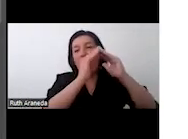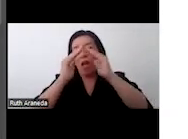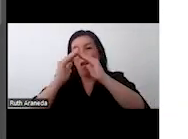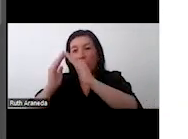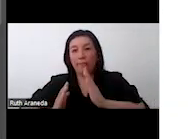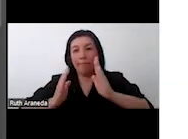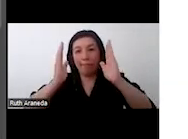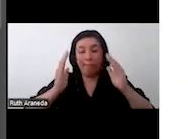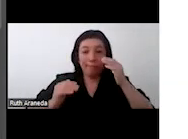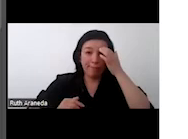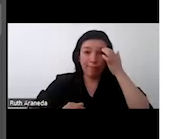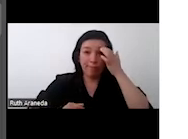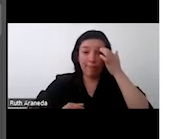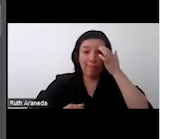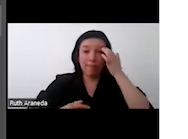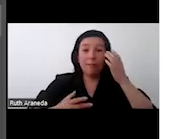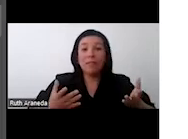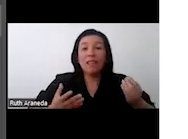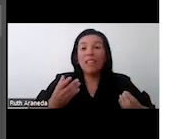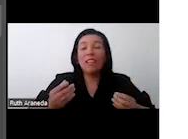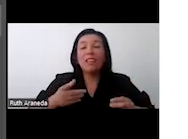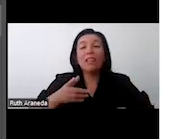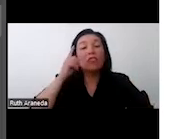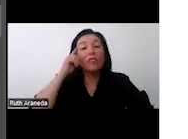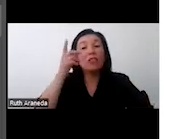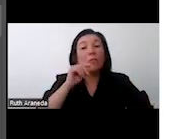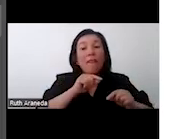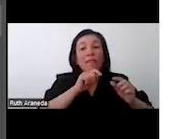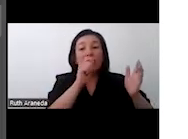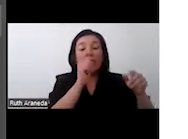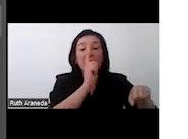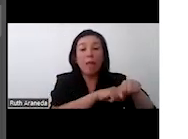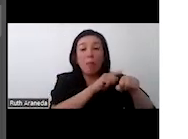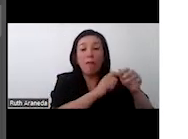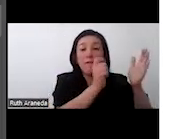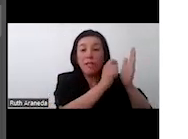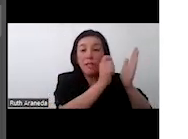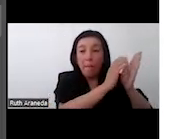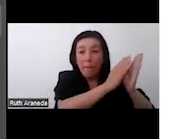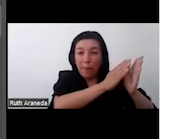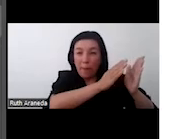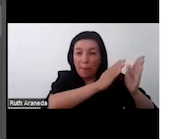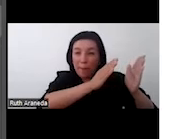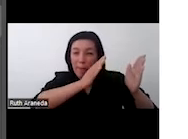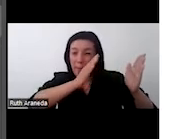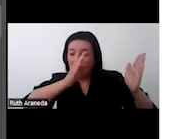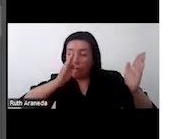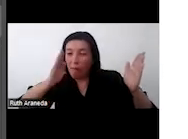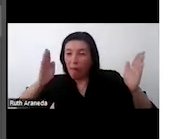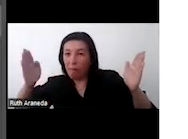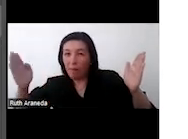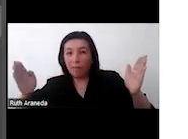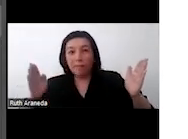Para eso, lo que se hizo fue esta línea de tiempo, que está acá, con distintos hitos, digamos, a lo largo del tiempo, en el caso del